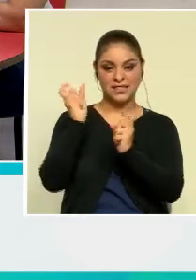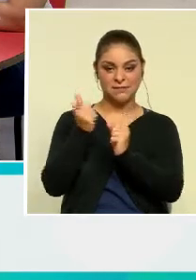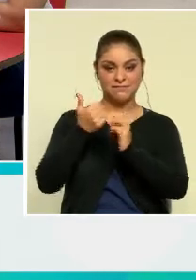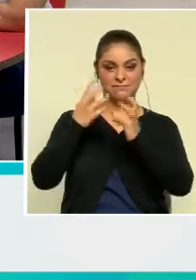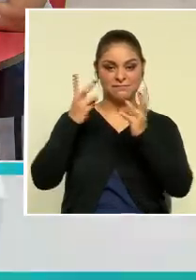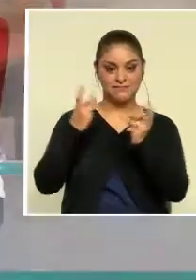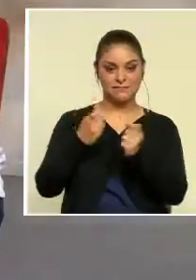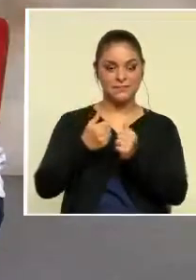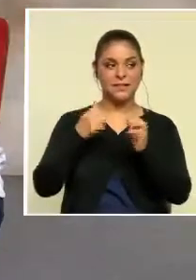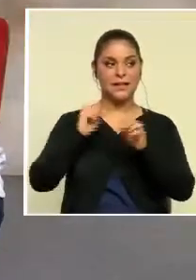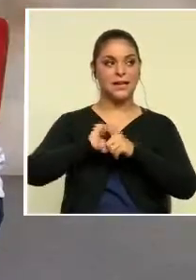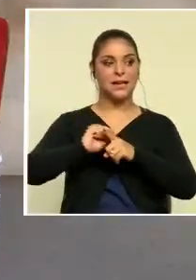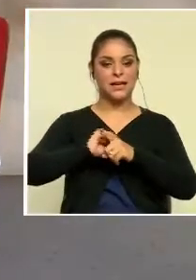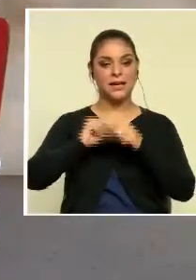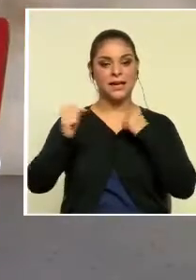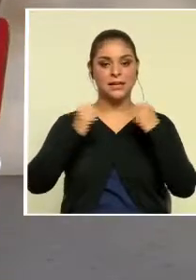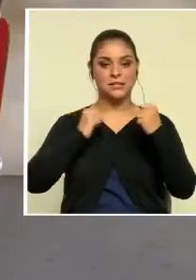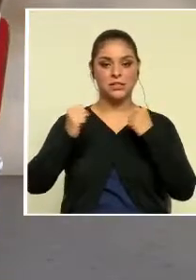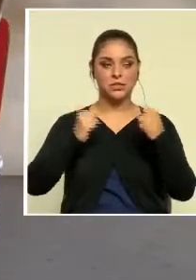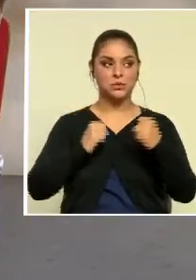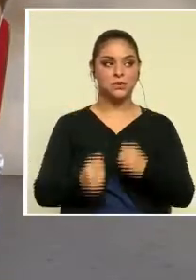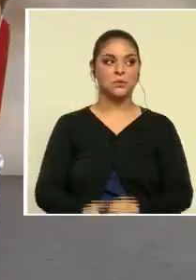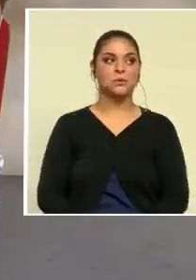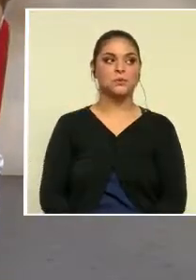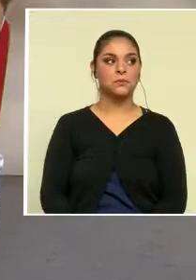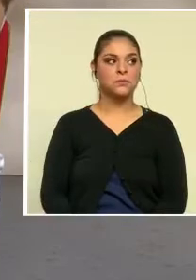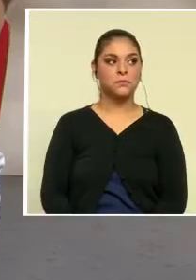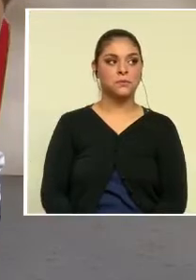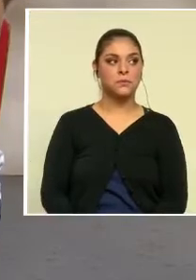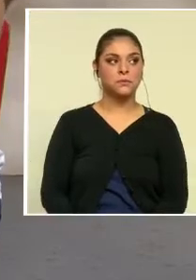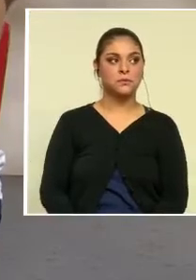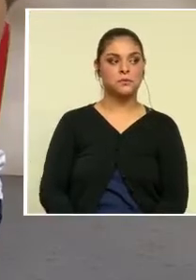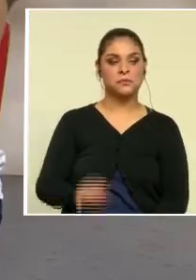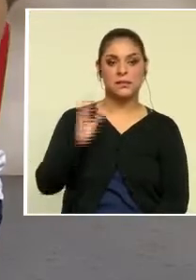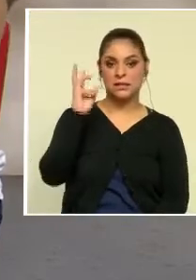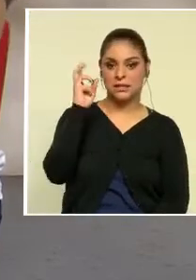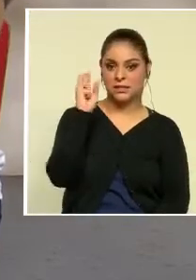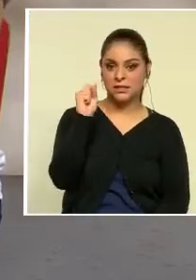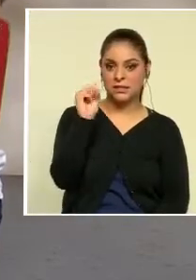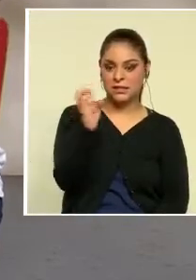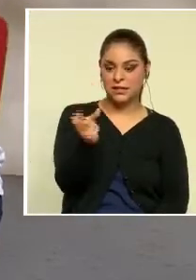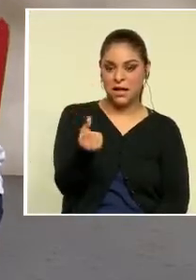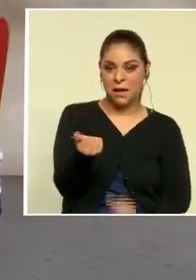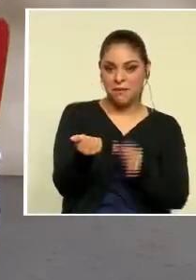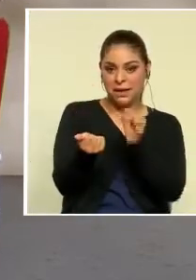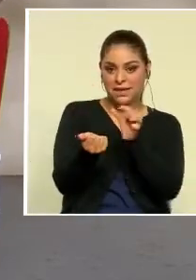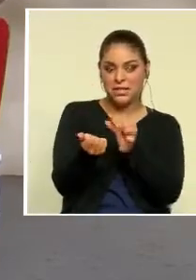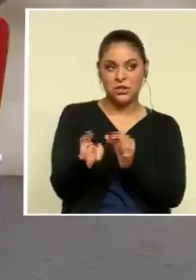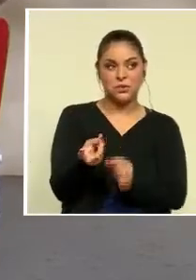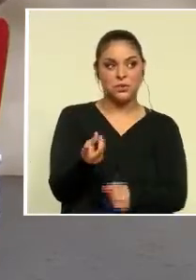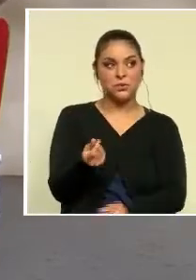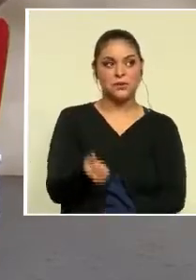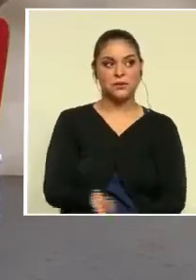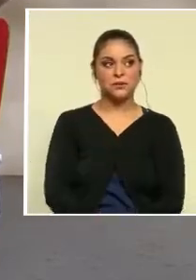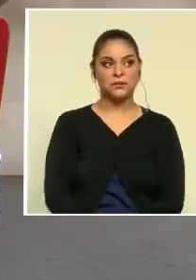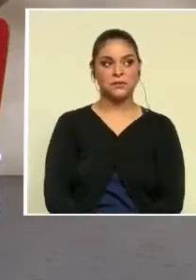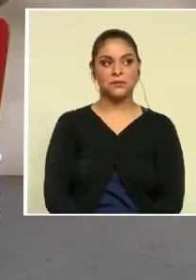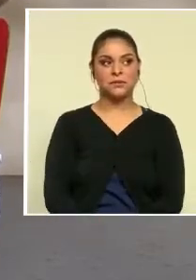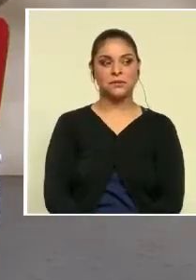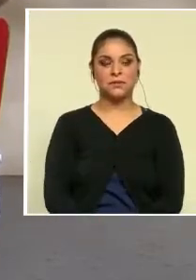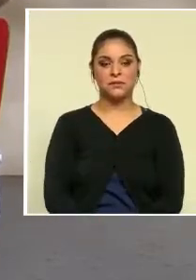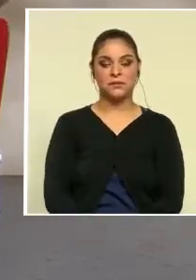perfecto lo que pequeñito como lo dejo pues dos veces citar a un montón porque a nosotros no nos quedó tan siquiera